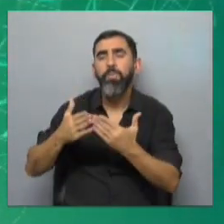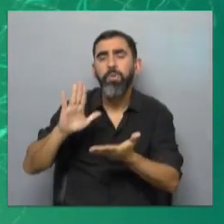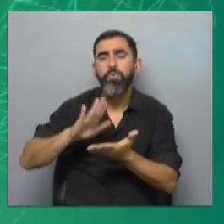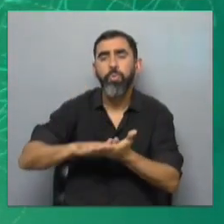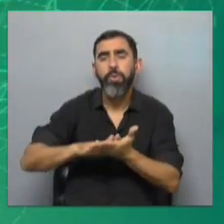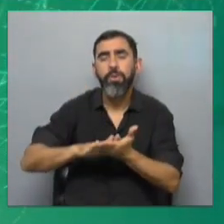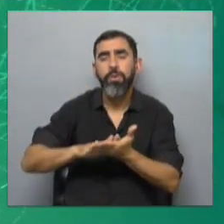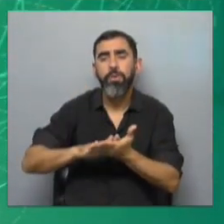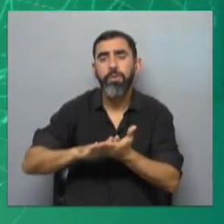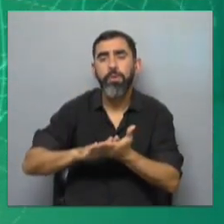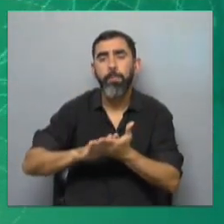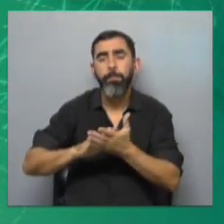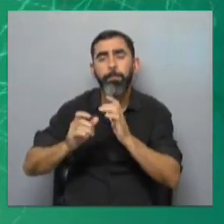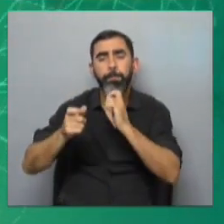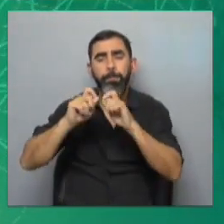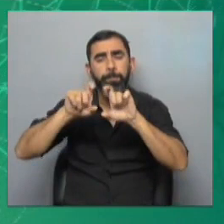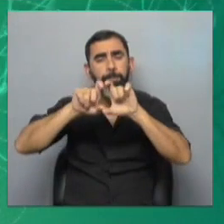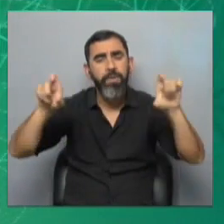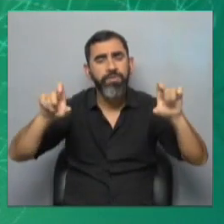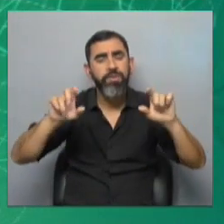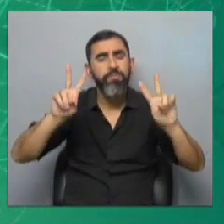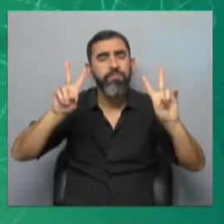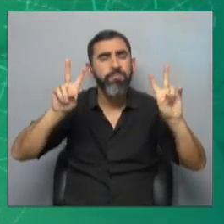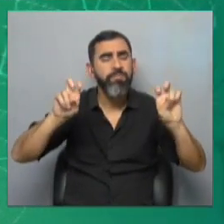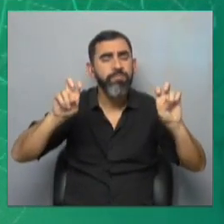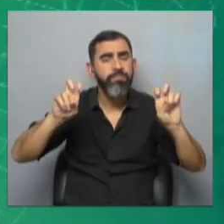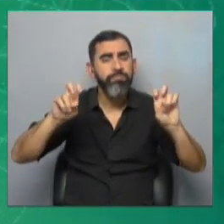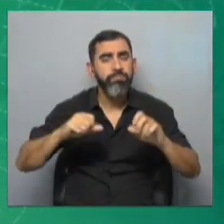el titular de prensa, de búsqueda, que habla de